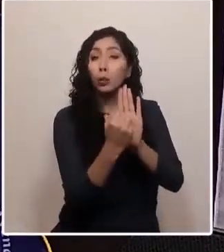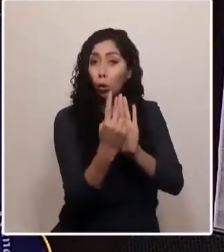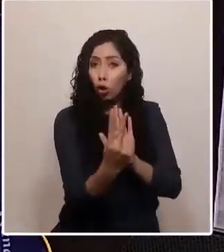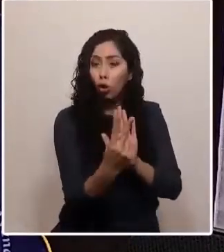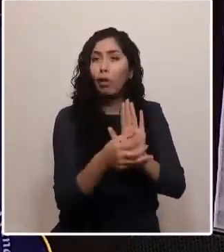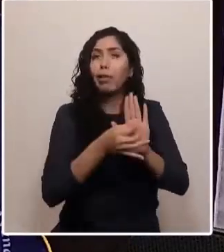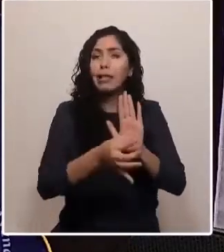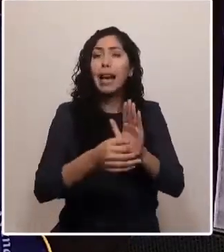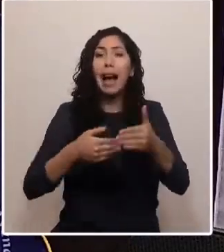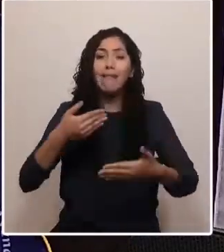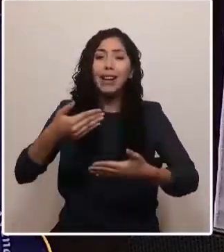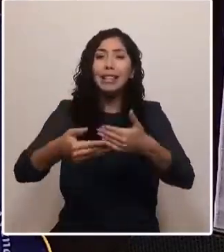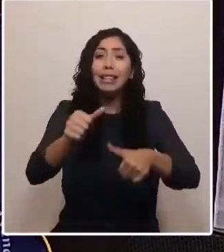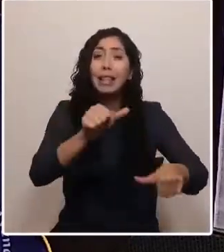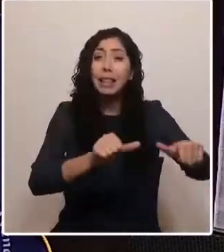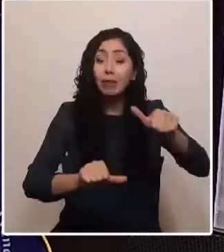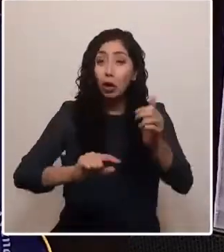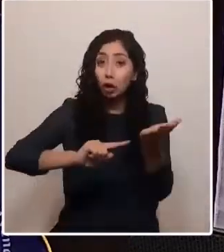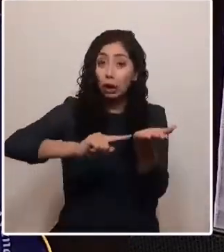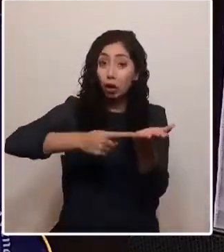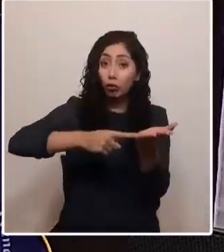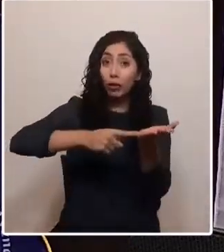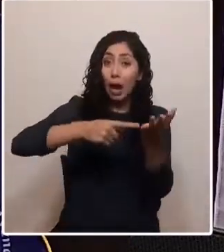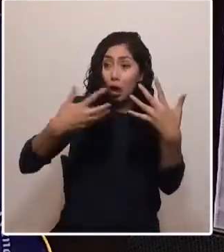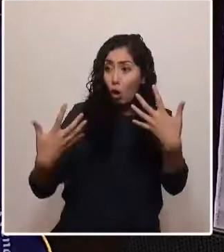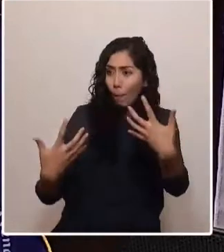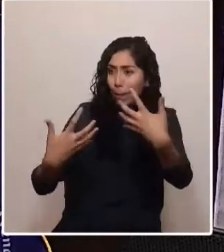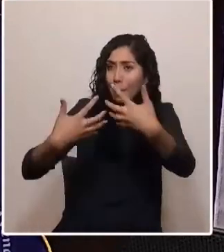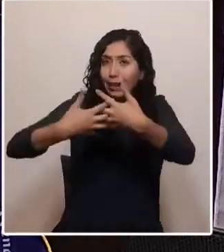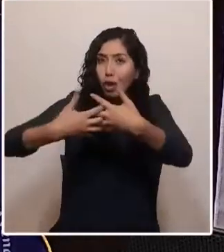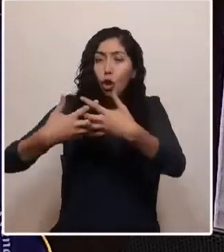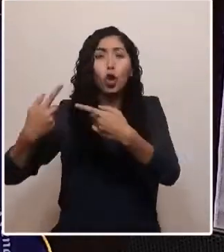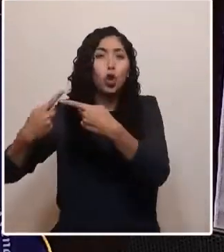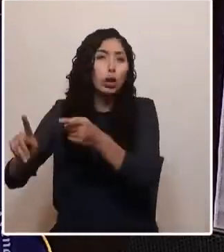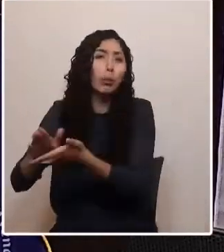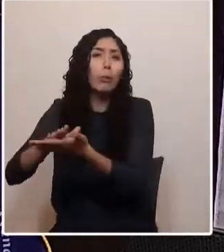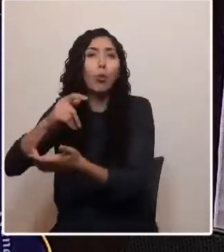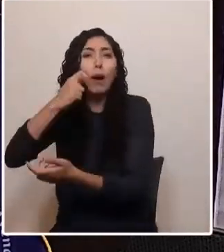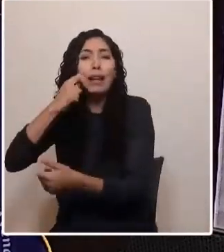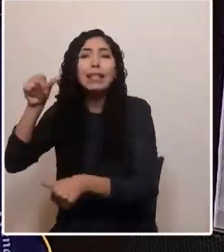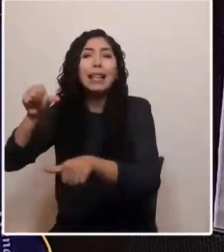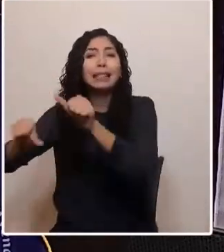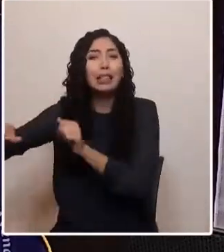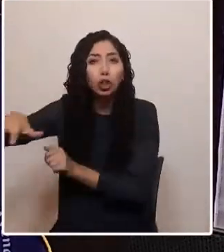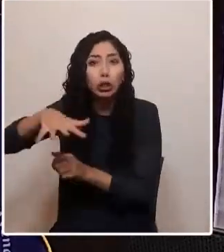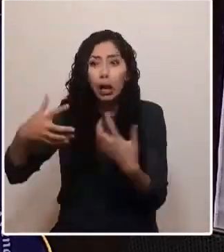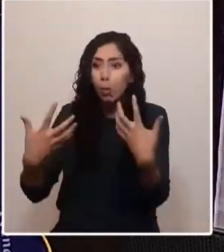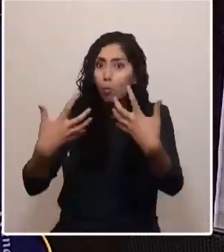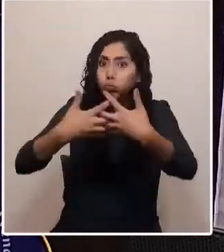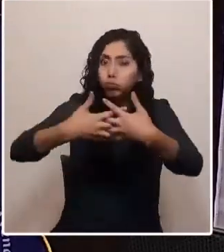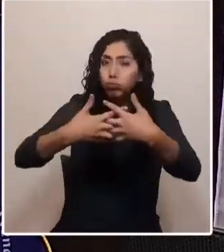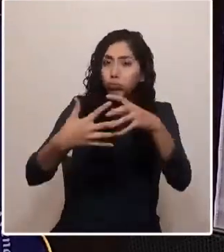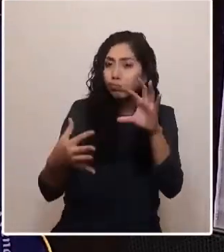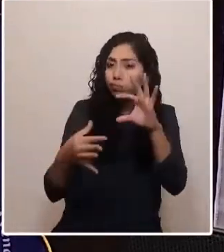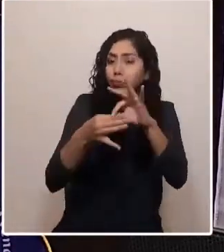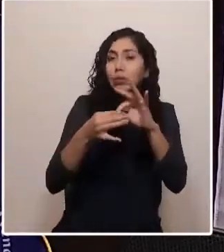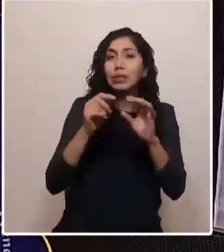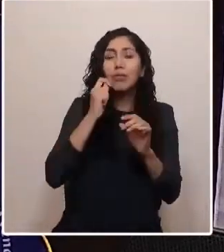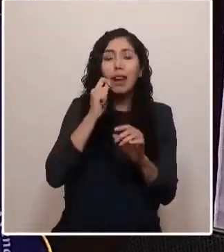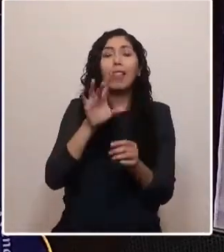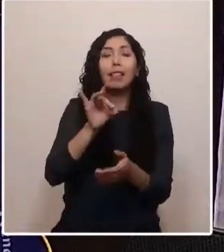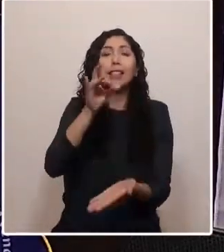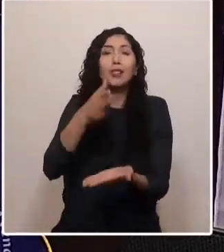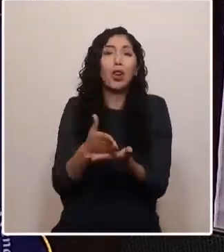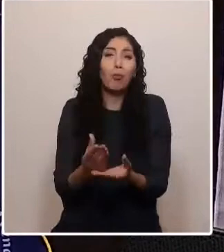y tecnológicos, complementados con otros conocimientos como las humanidades y ciencias sociales, serán considerados en la toma de